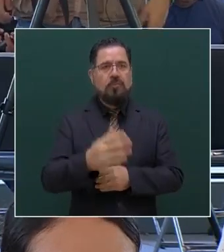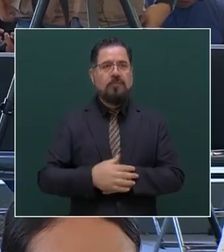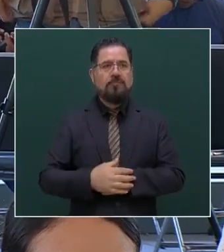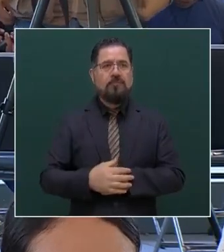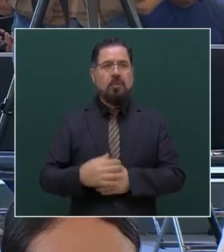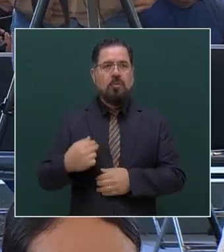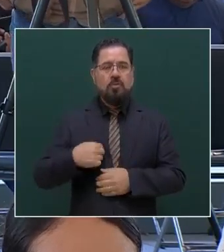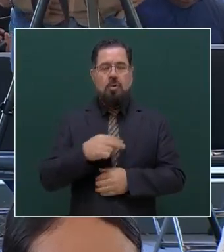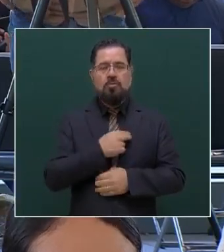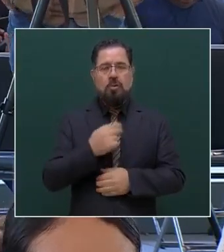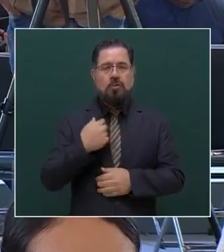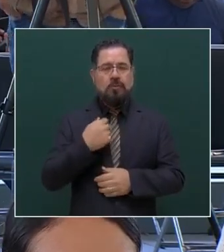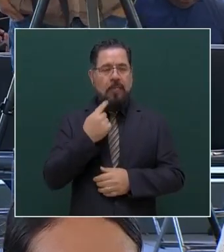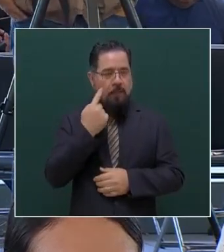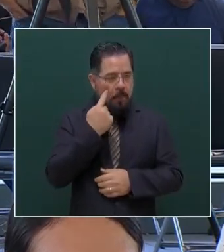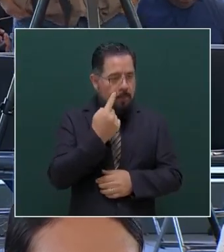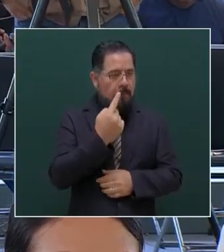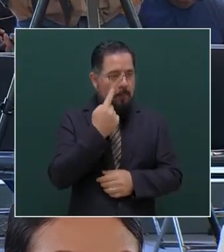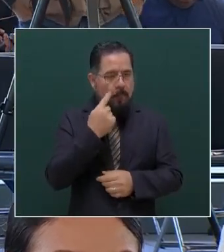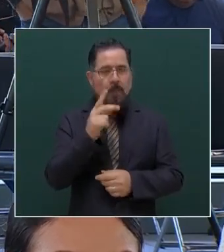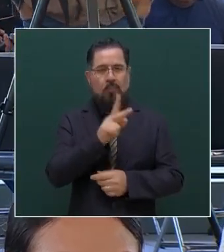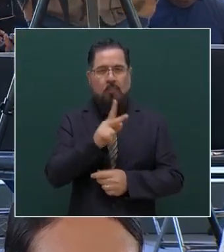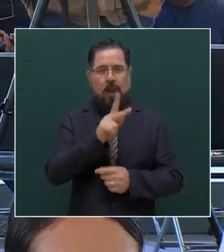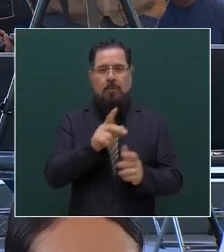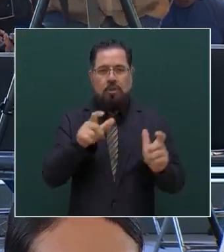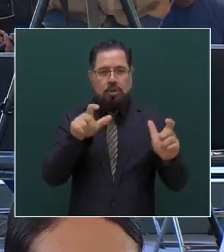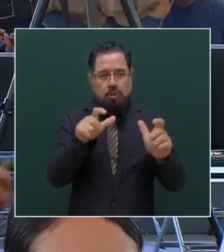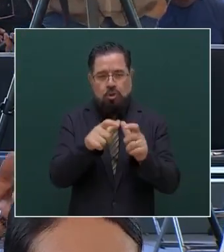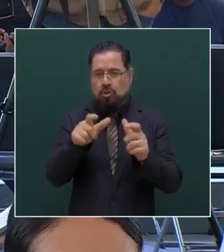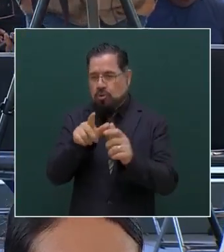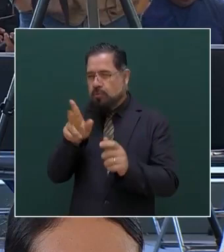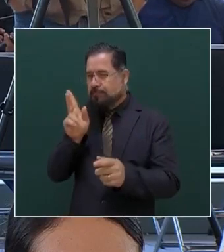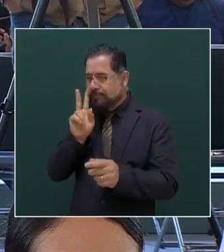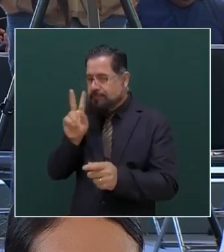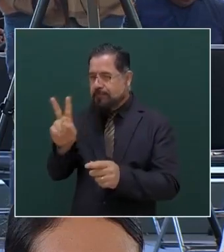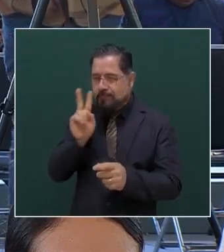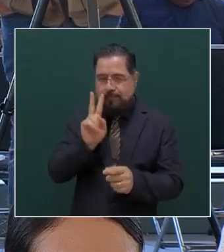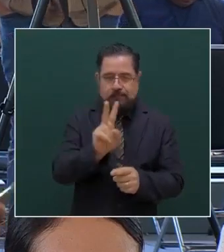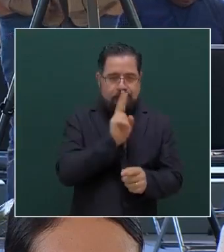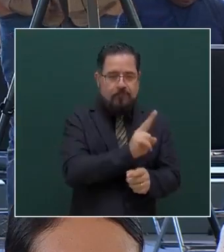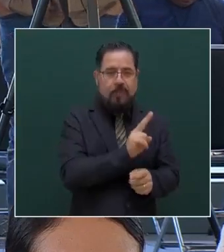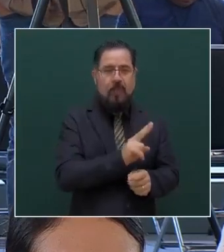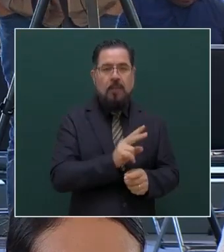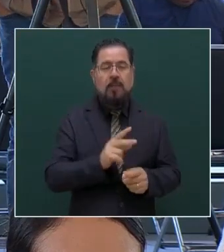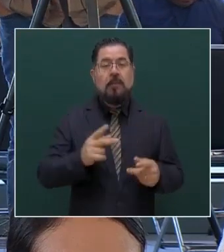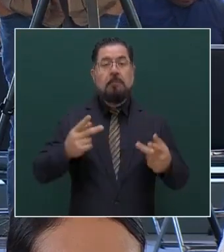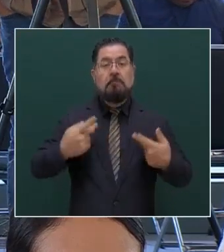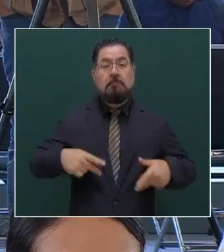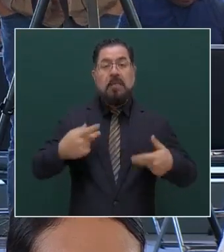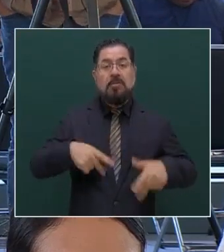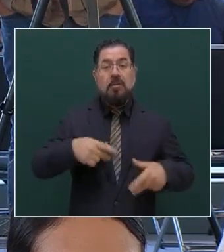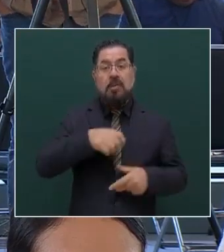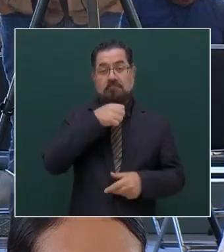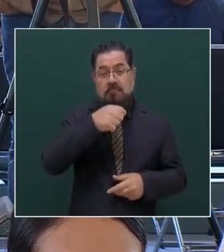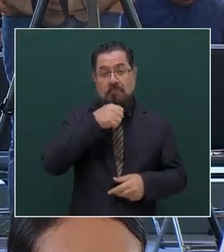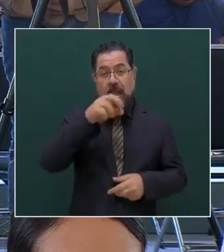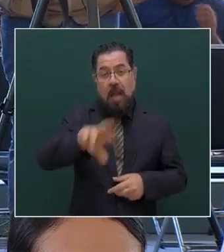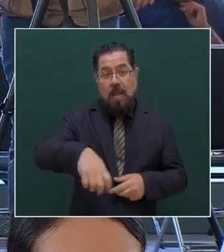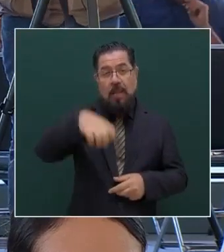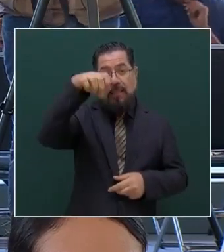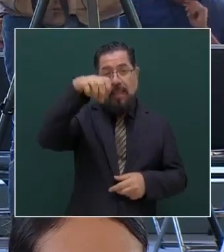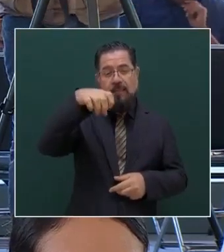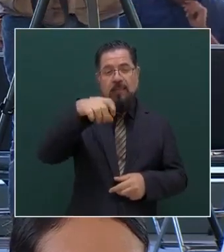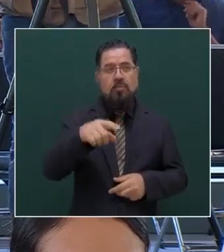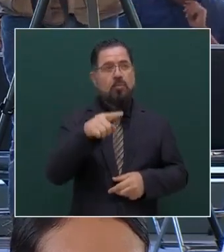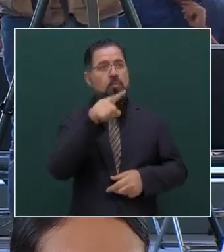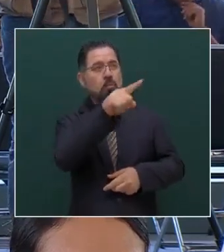Hemos estado sondeando en las comunidades y constantemente la gente mayor lo compara mucho